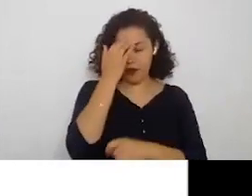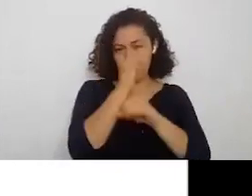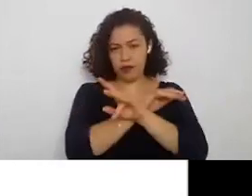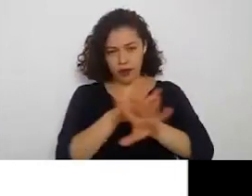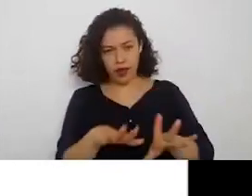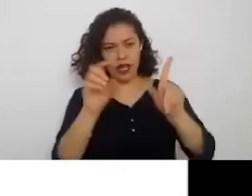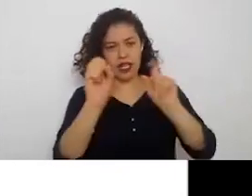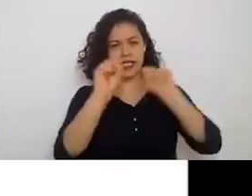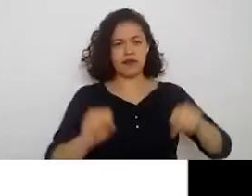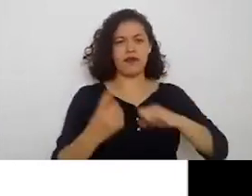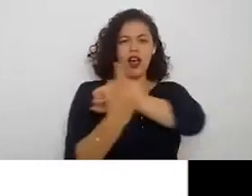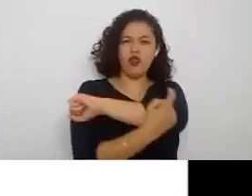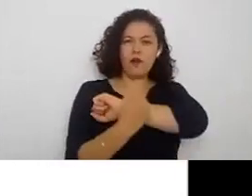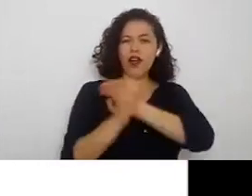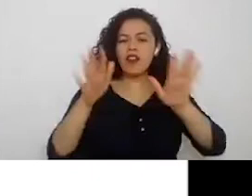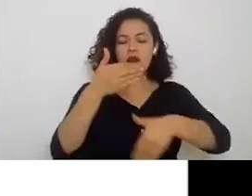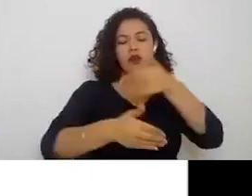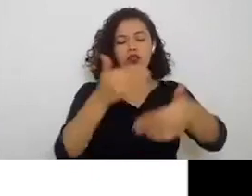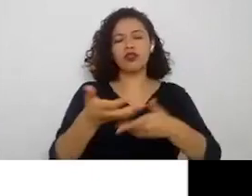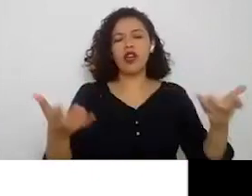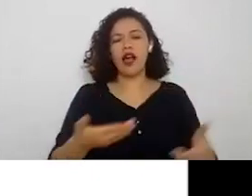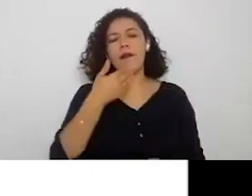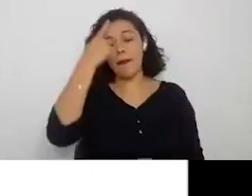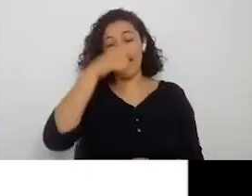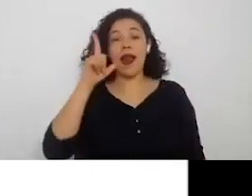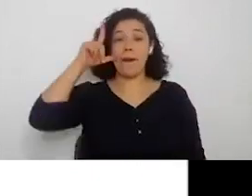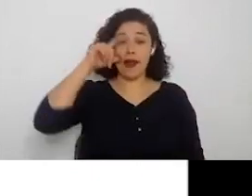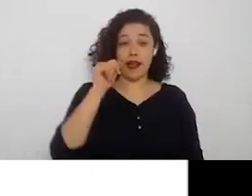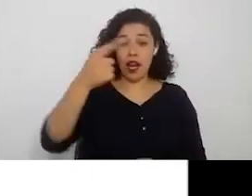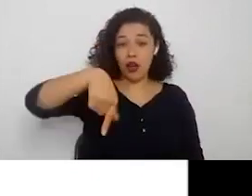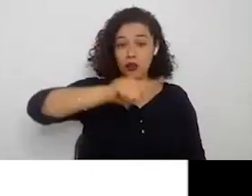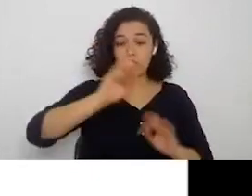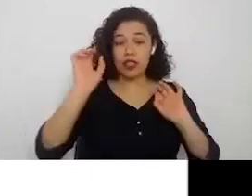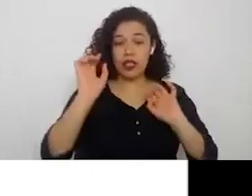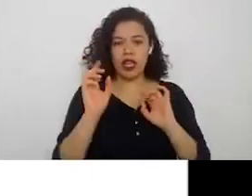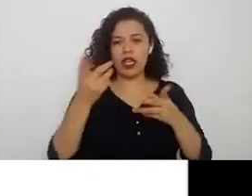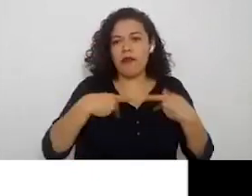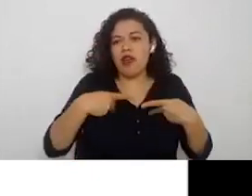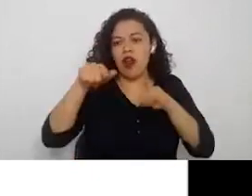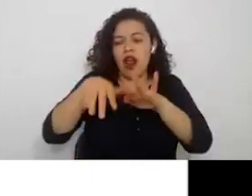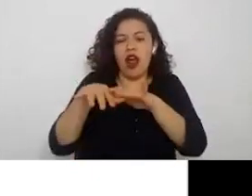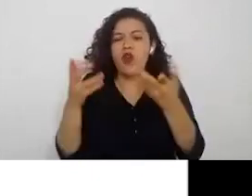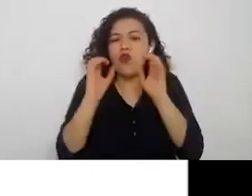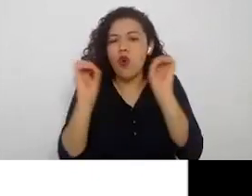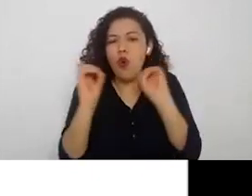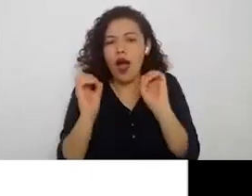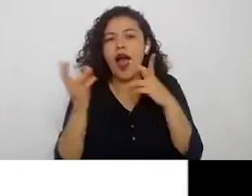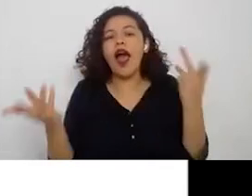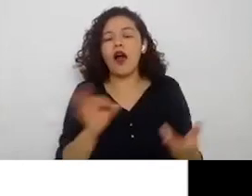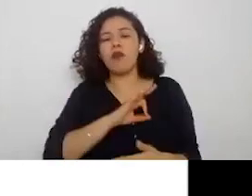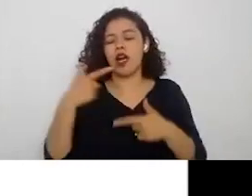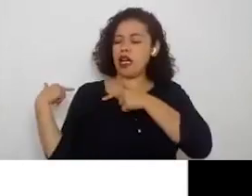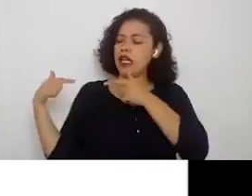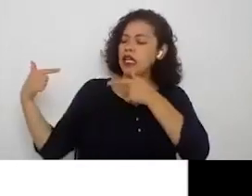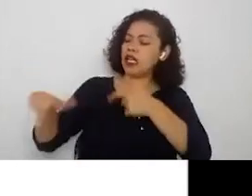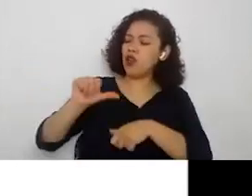sistematización de todos sus procesos para que el día de mañana que ustedes no estén ahí, podamos decir que hay futuras generaciones